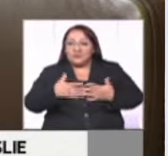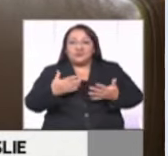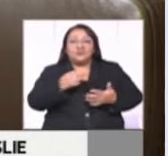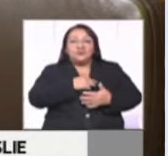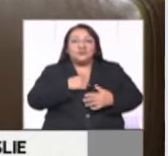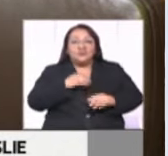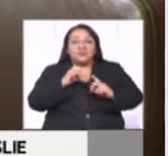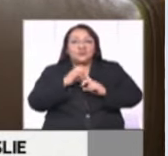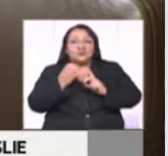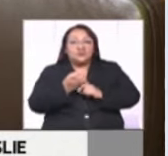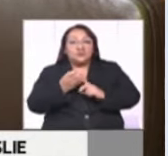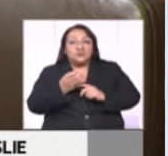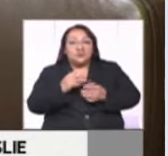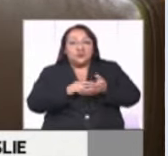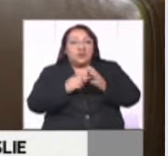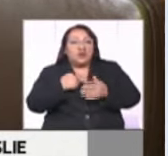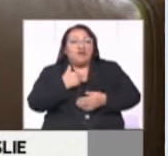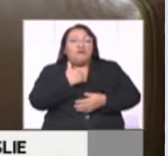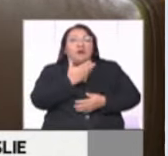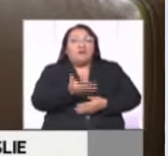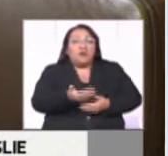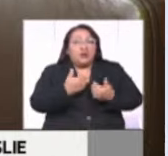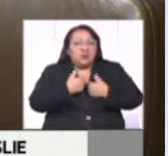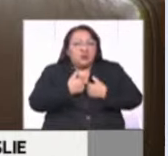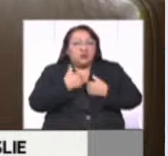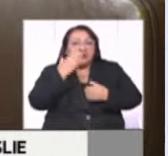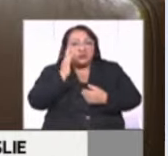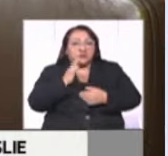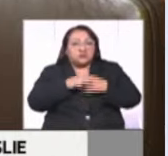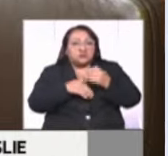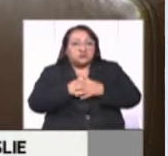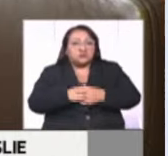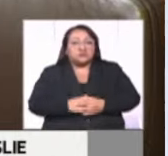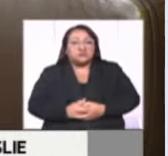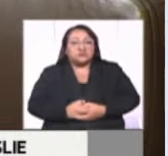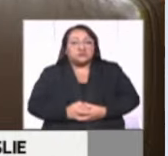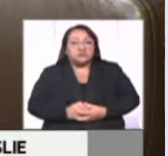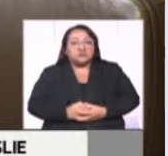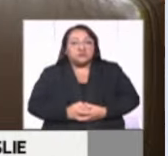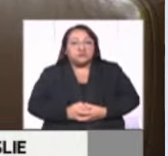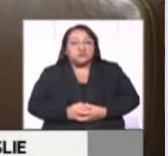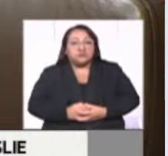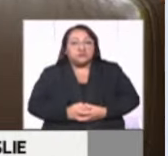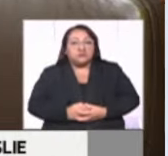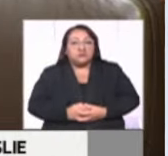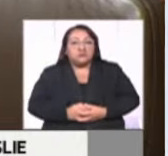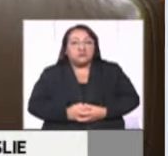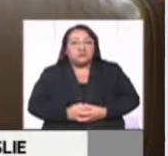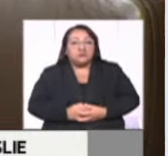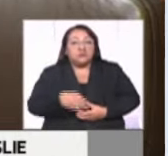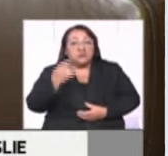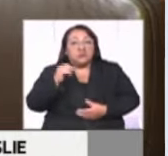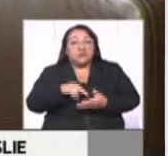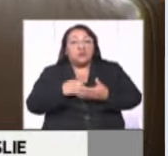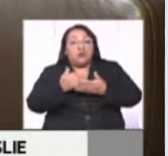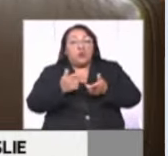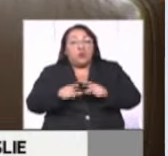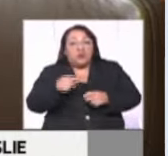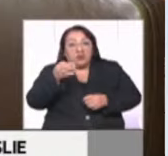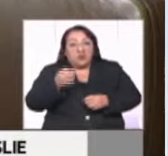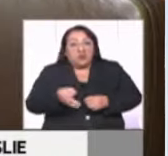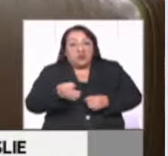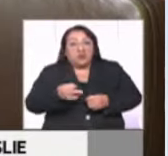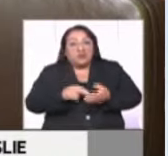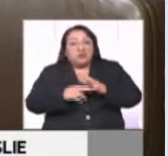de Cultura nos estaba haciendo un favor para ordenar un orden que desde su lógica le está beneficiando, cuando en realidad le